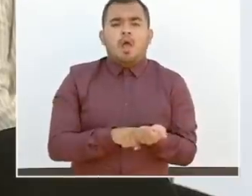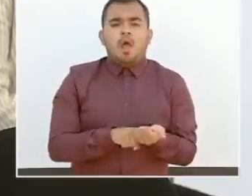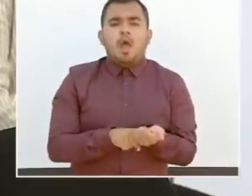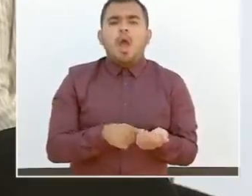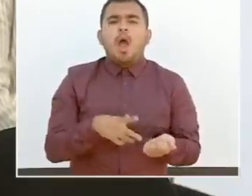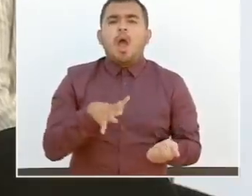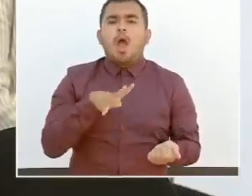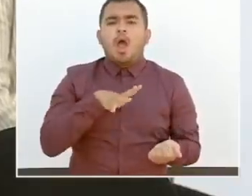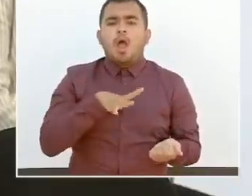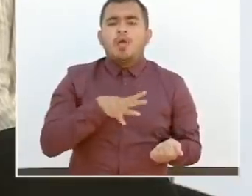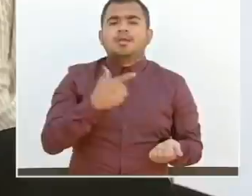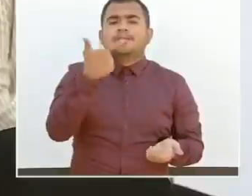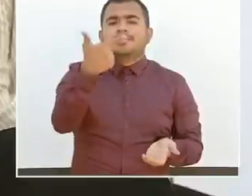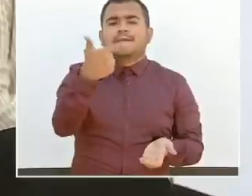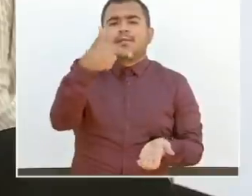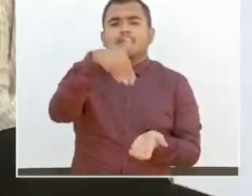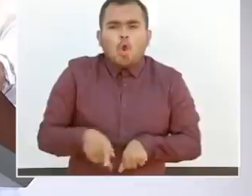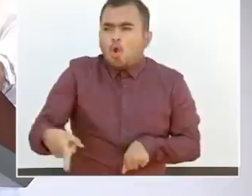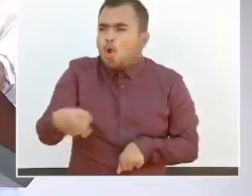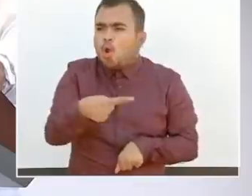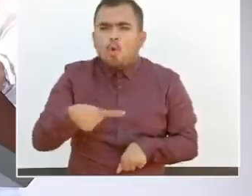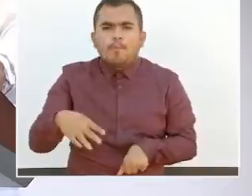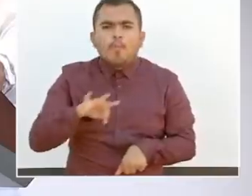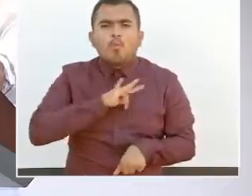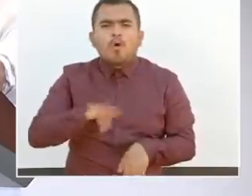iba a enfrentar a la delincuencia